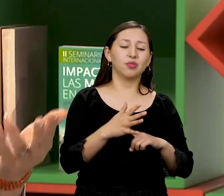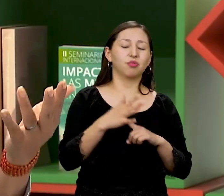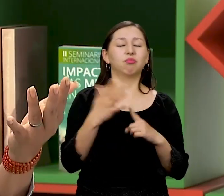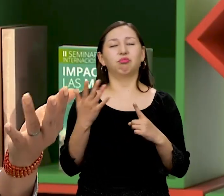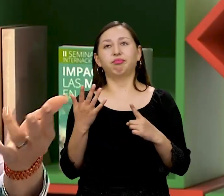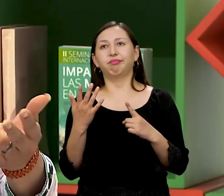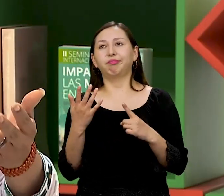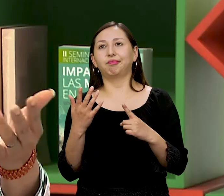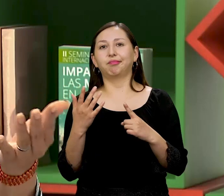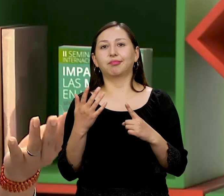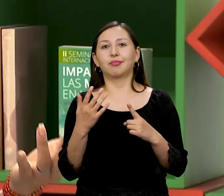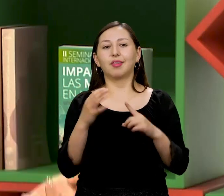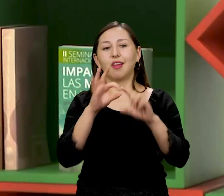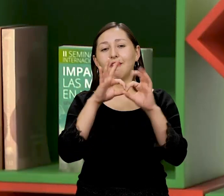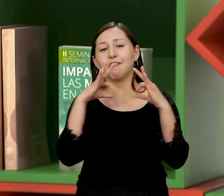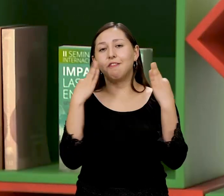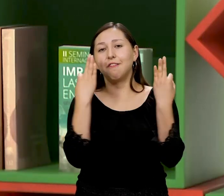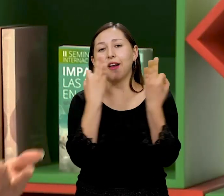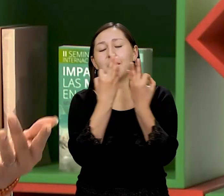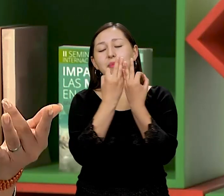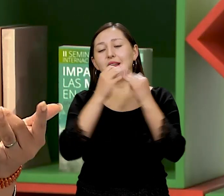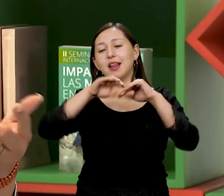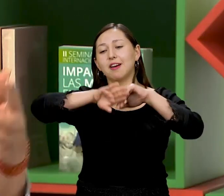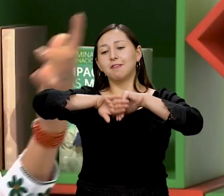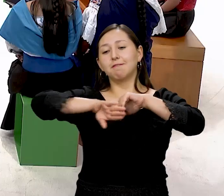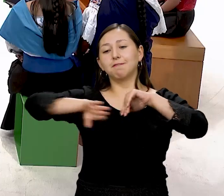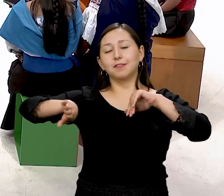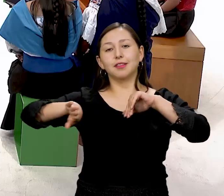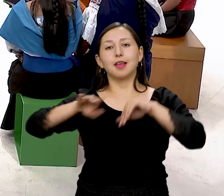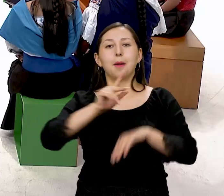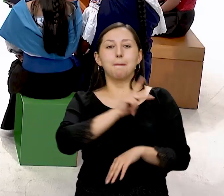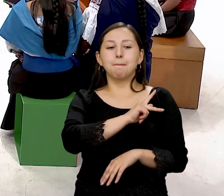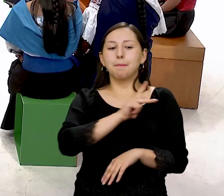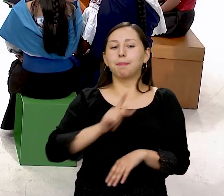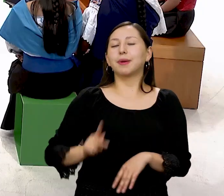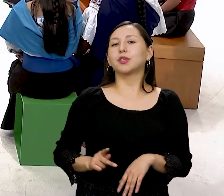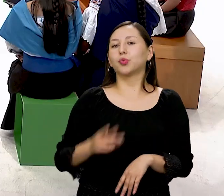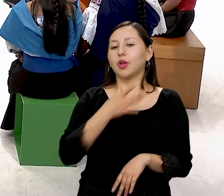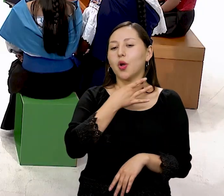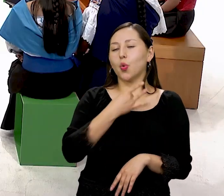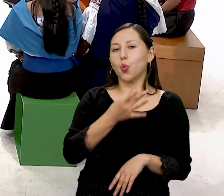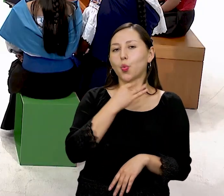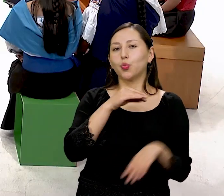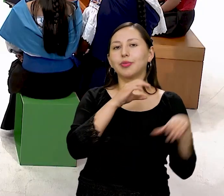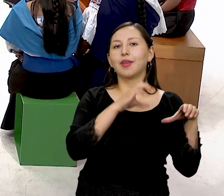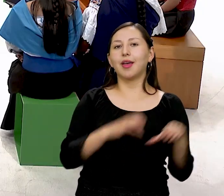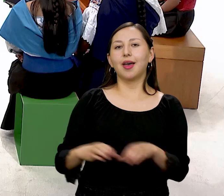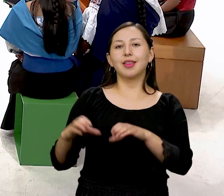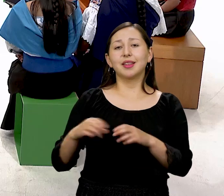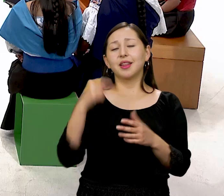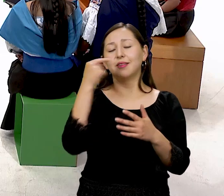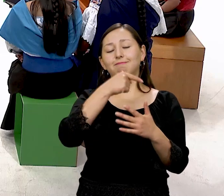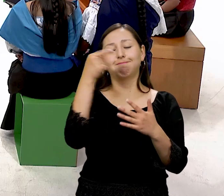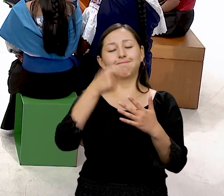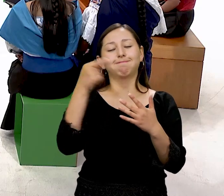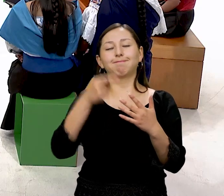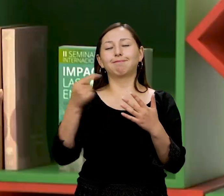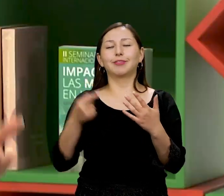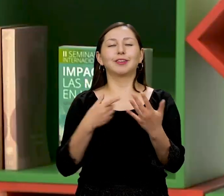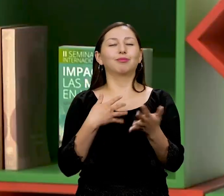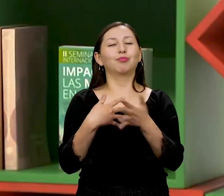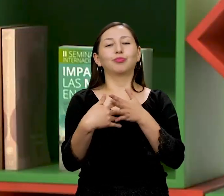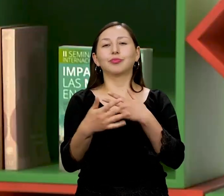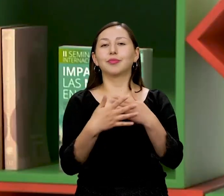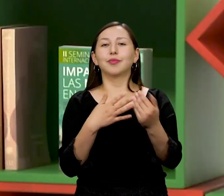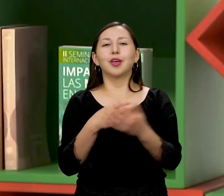discriminación, quizás un poco el separarse de la familia, dejar las actividades personales, pero después de todo eso,